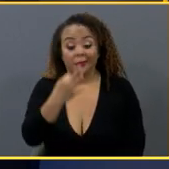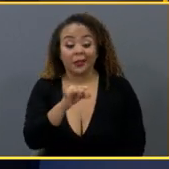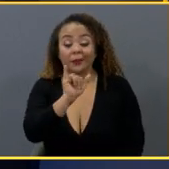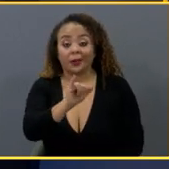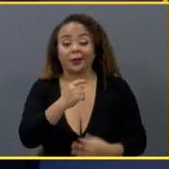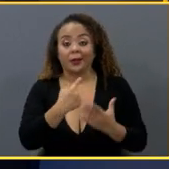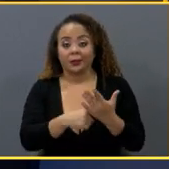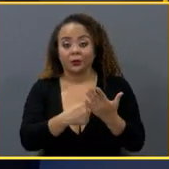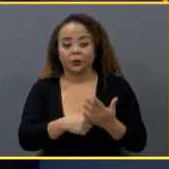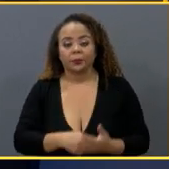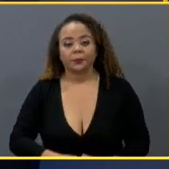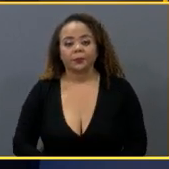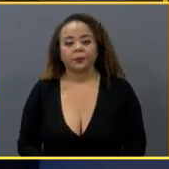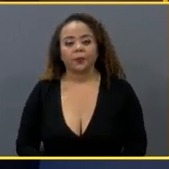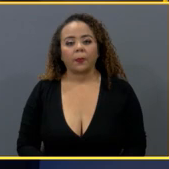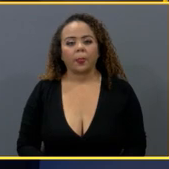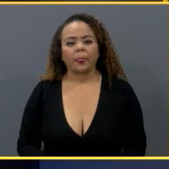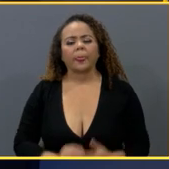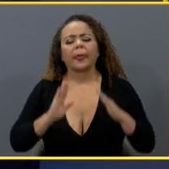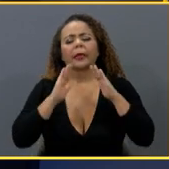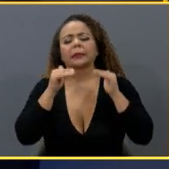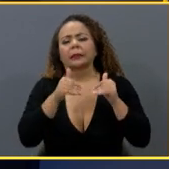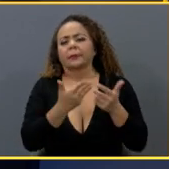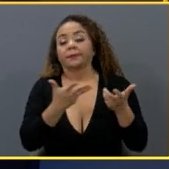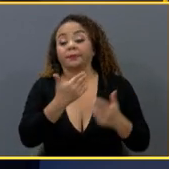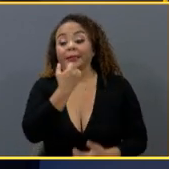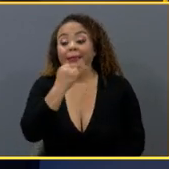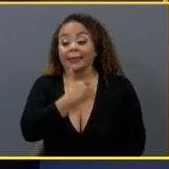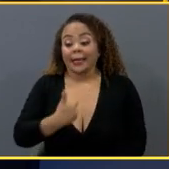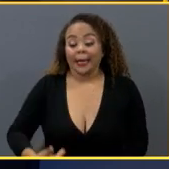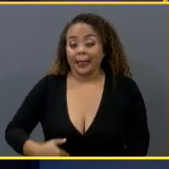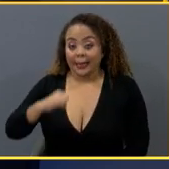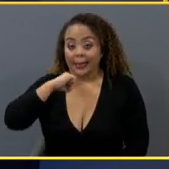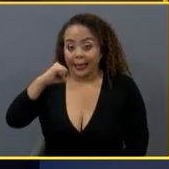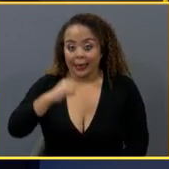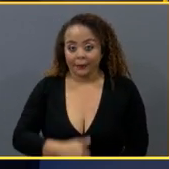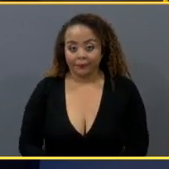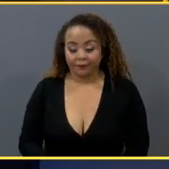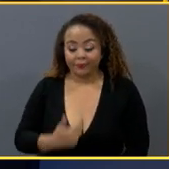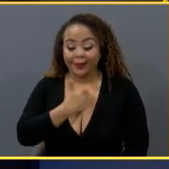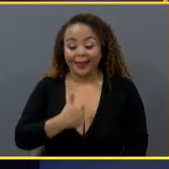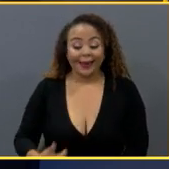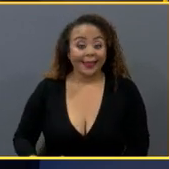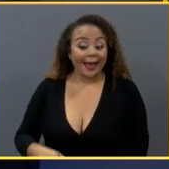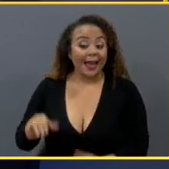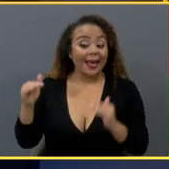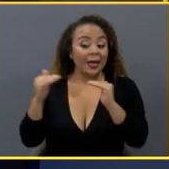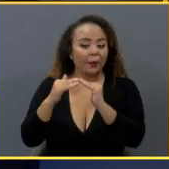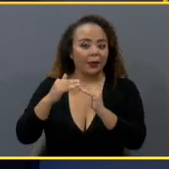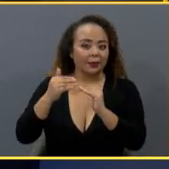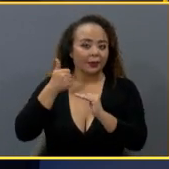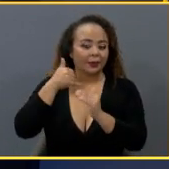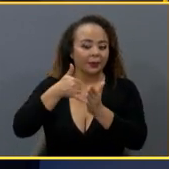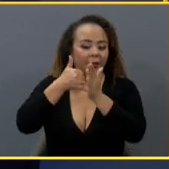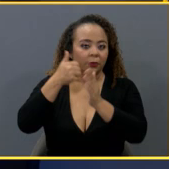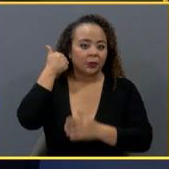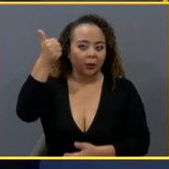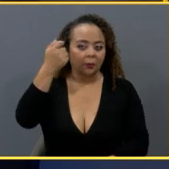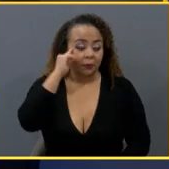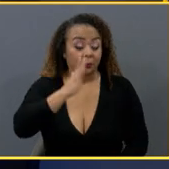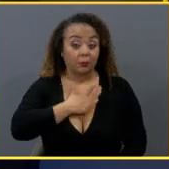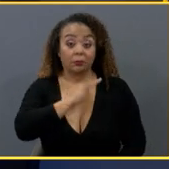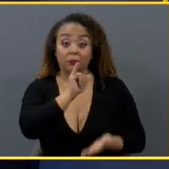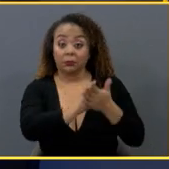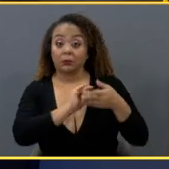discusión se centra en si Herediano gana el título. Herediano va a igualar en títulos a la Liga Deportiva de la Alajuelense. Para mí eso es lo que